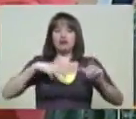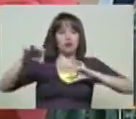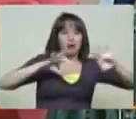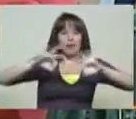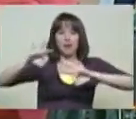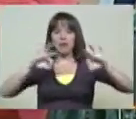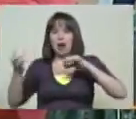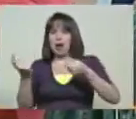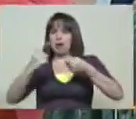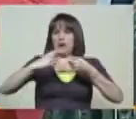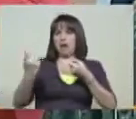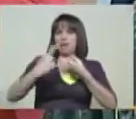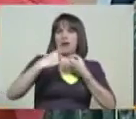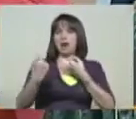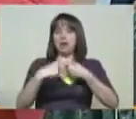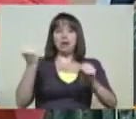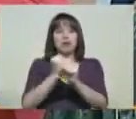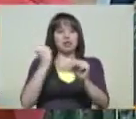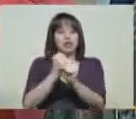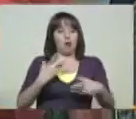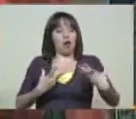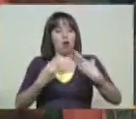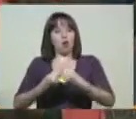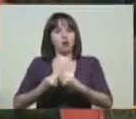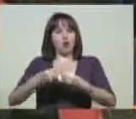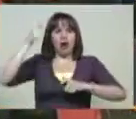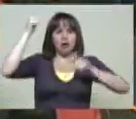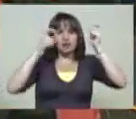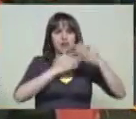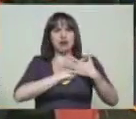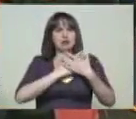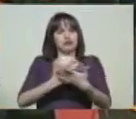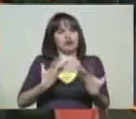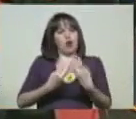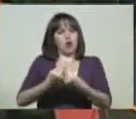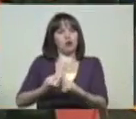incorporarnos con chávez y servirle a él